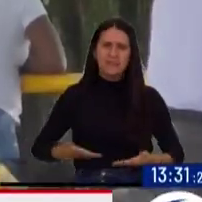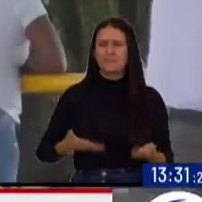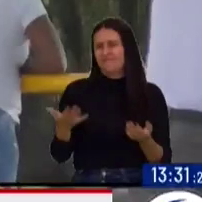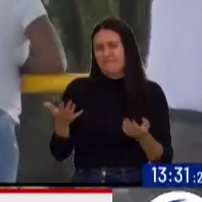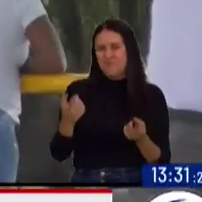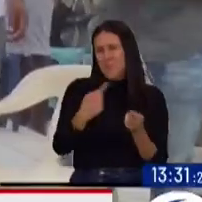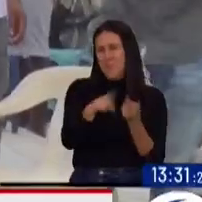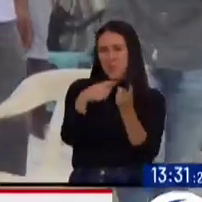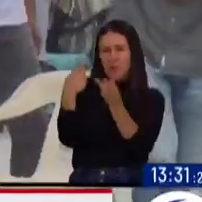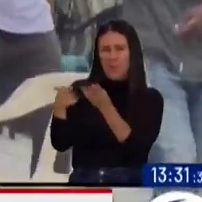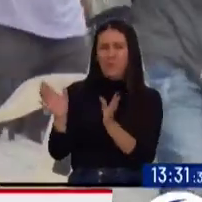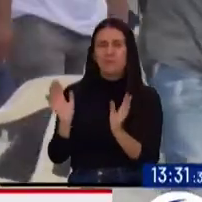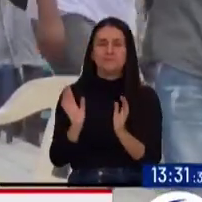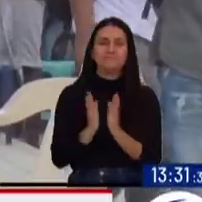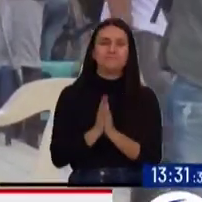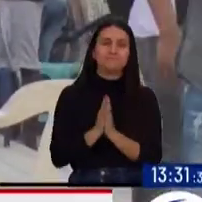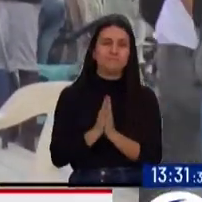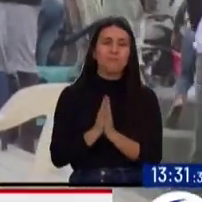así